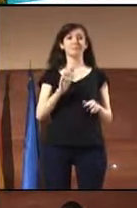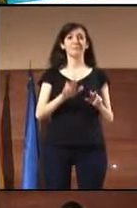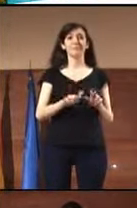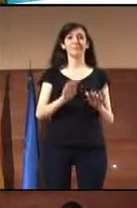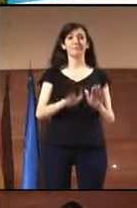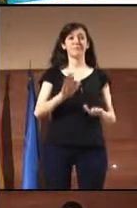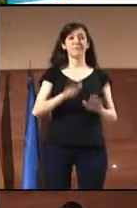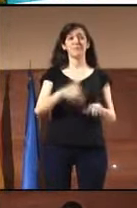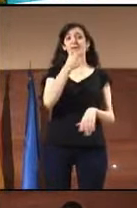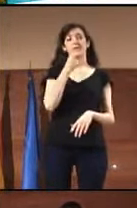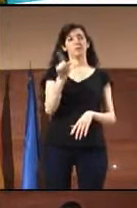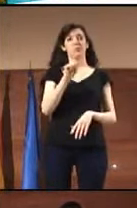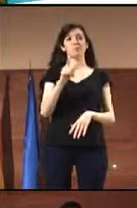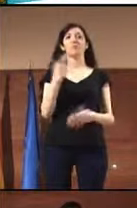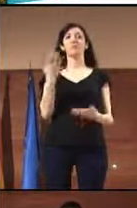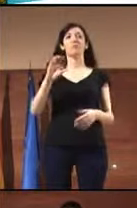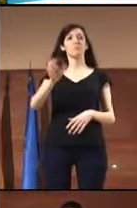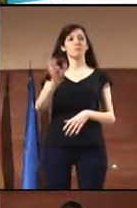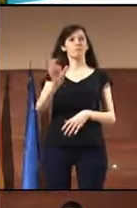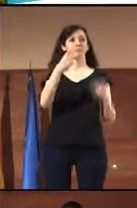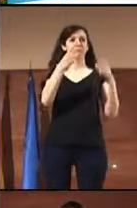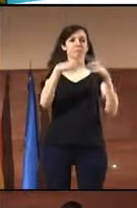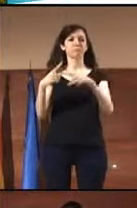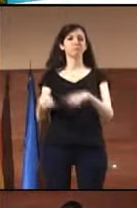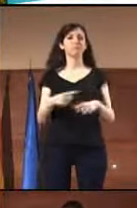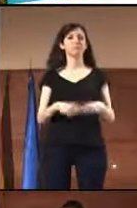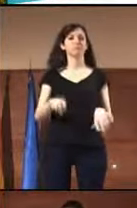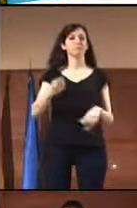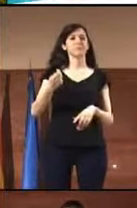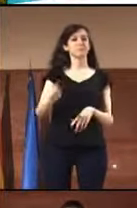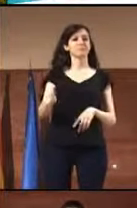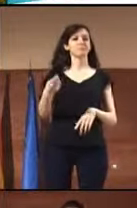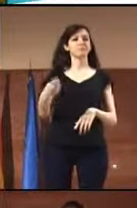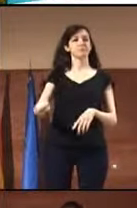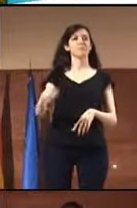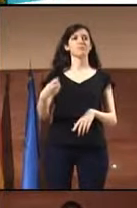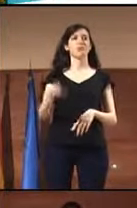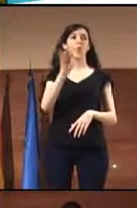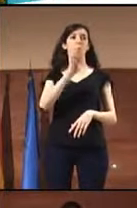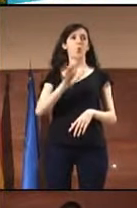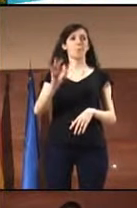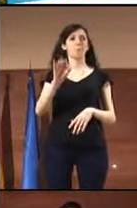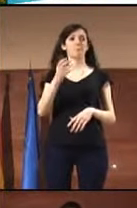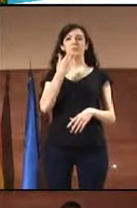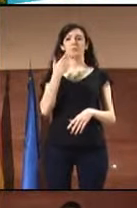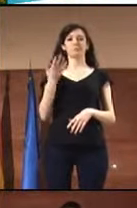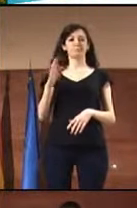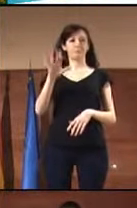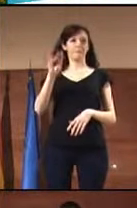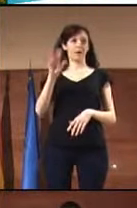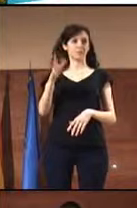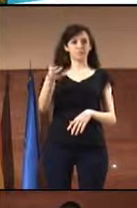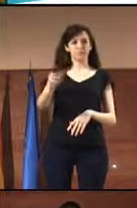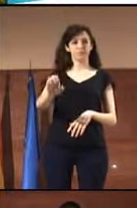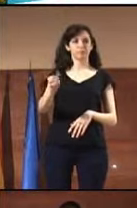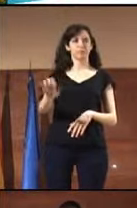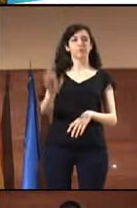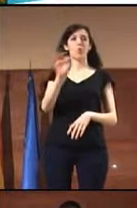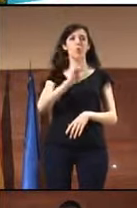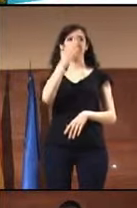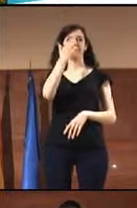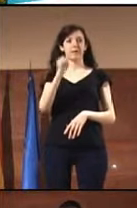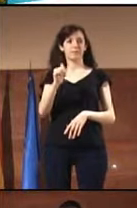tener diferentes tipos de pomos o incluso diferente acceso a ese pomo. Es decir, podemos acceder con la mano o podemos acceder con